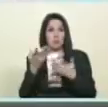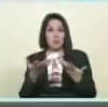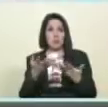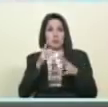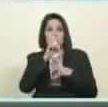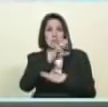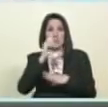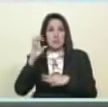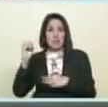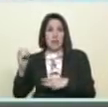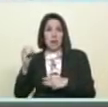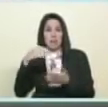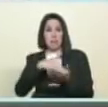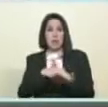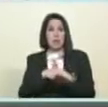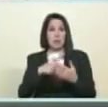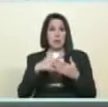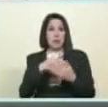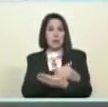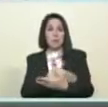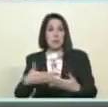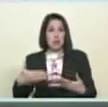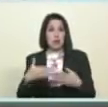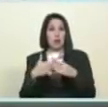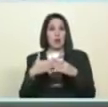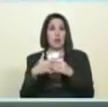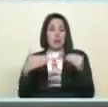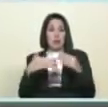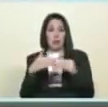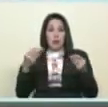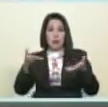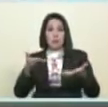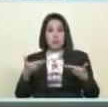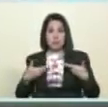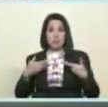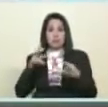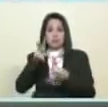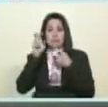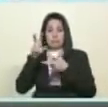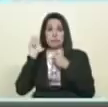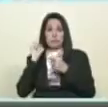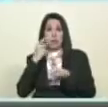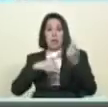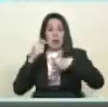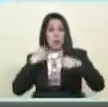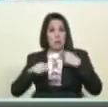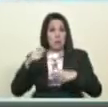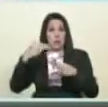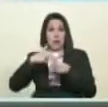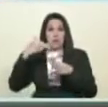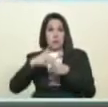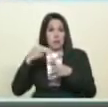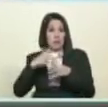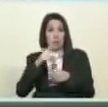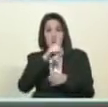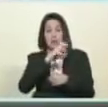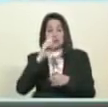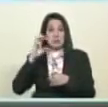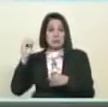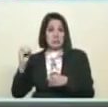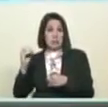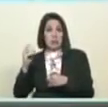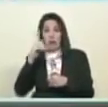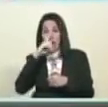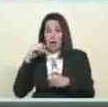menos 100 mil millones de dólares que debimos haber percibido por venta de petróleo al precio en que estuvo a 100 dólares el barril